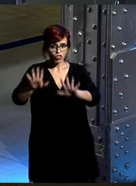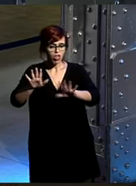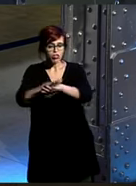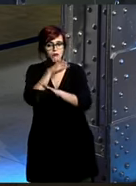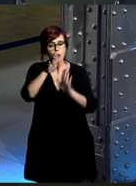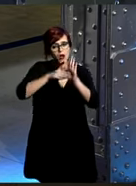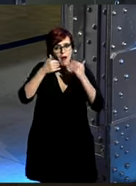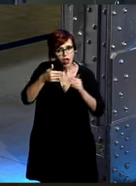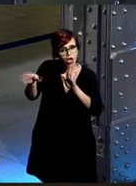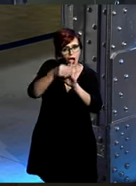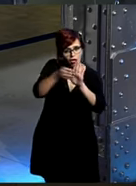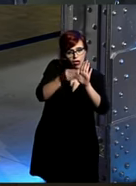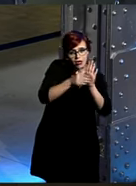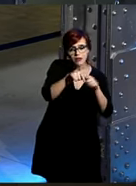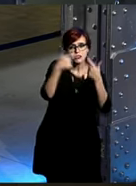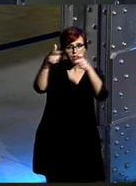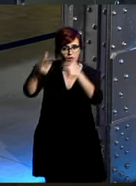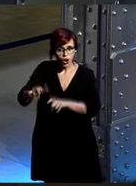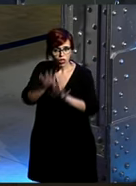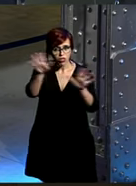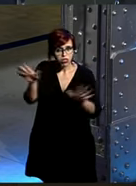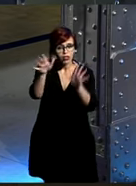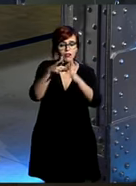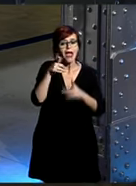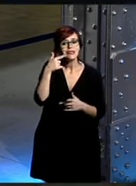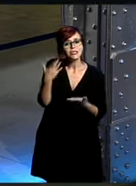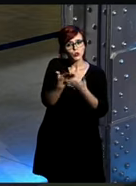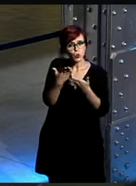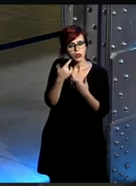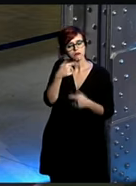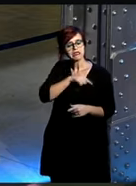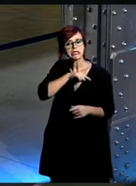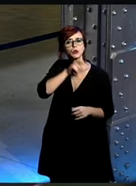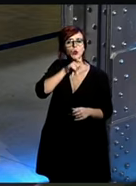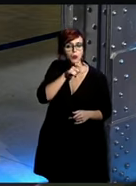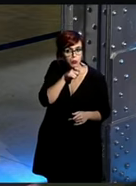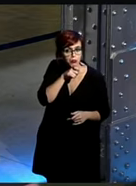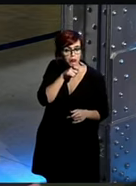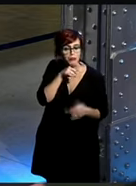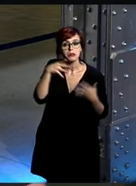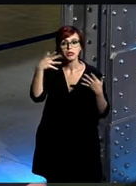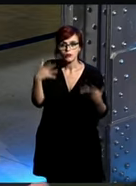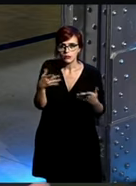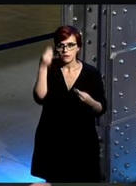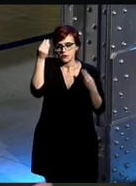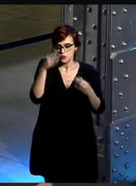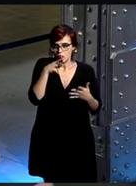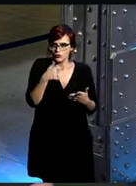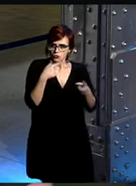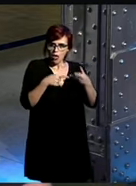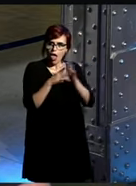montón de categorías sobre qué es lo que había ocurrido y cómo nuestros estudiantes se habían sentido en ese proyecto. Y yo creo que realmente este es el valor de este